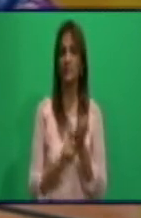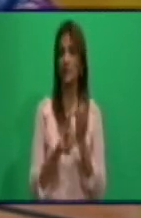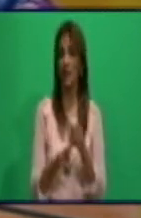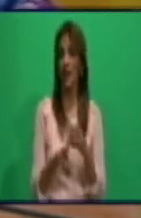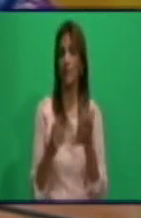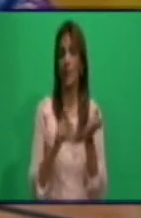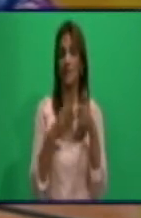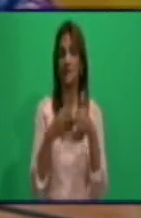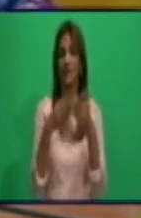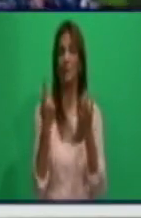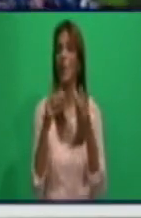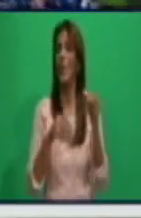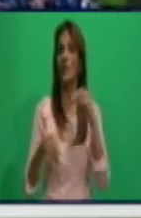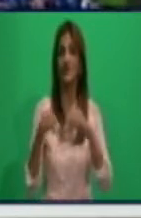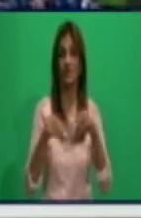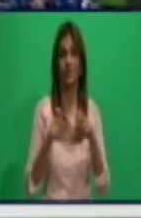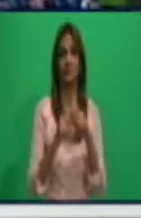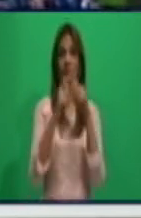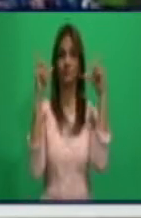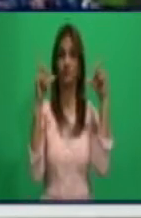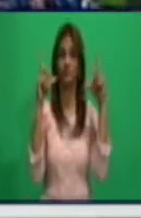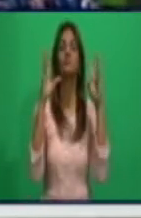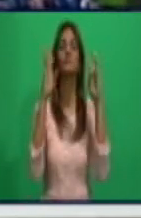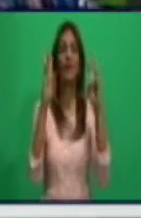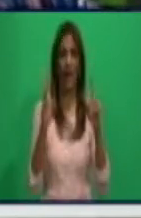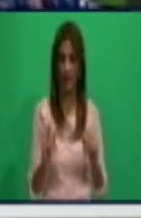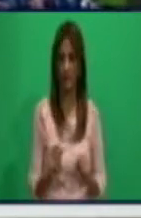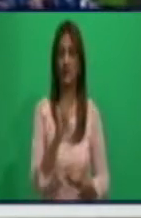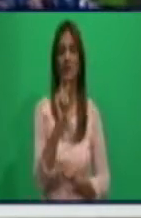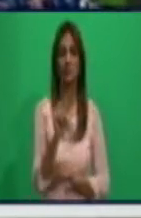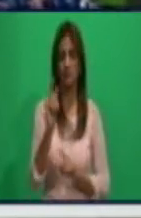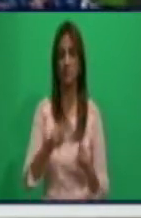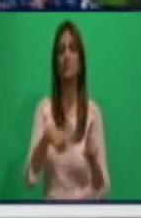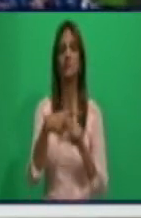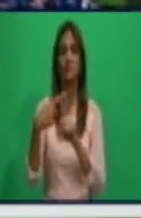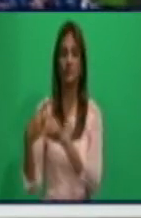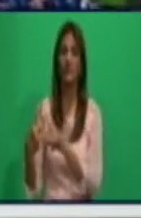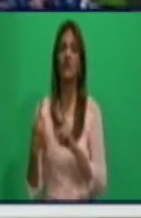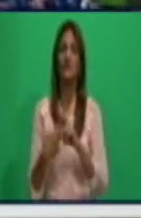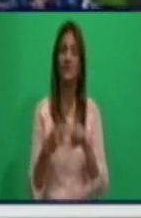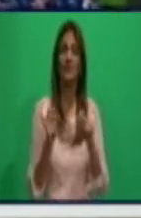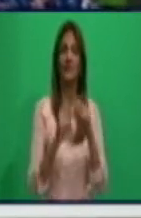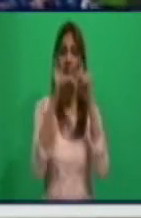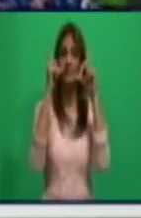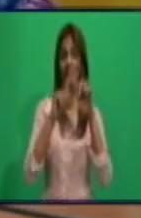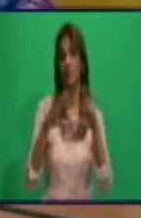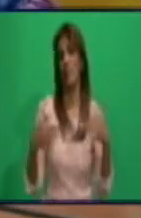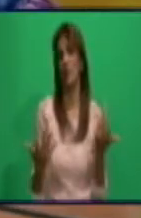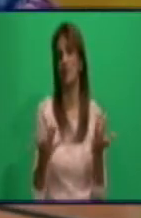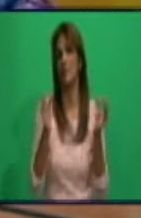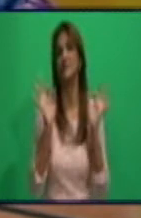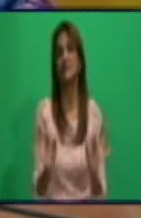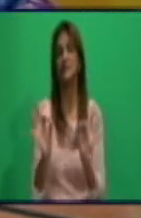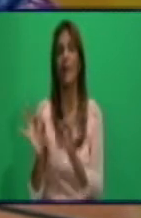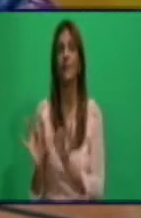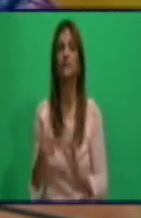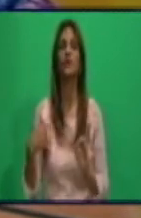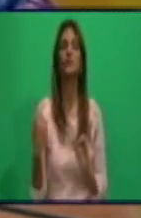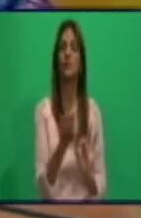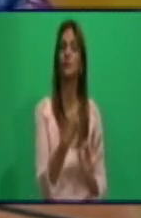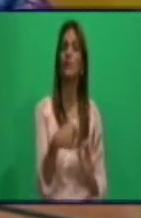situación hoy alarmante con la cifra de casos es precisamente para nosotros seguir intensificando estas